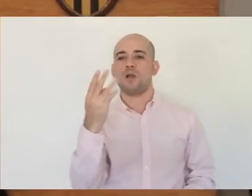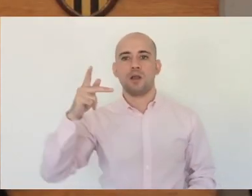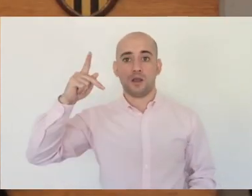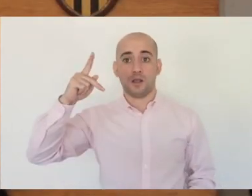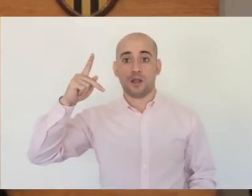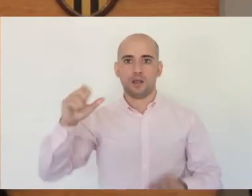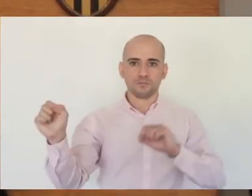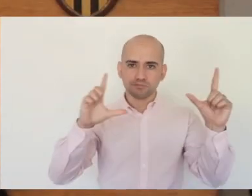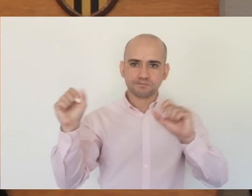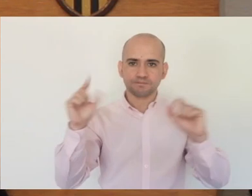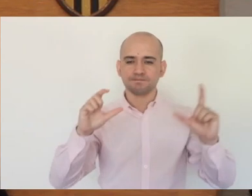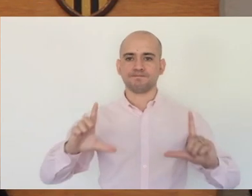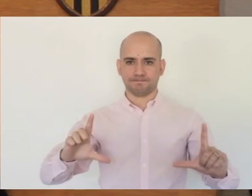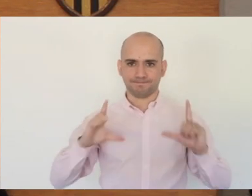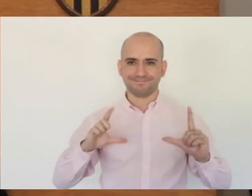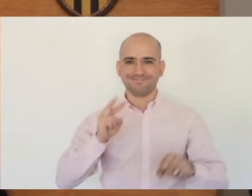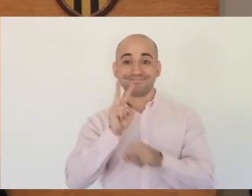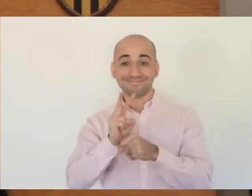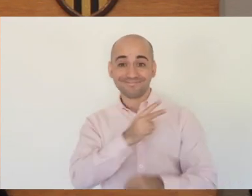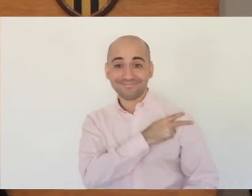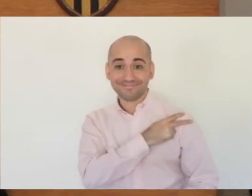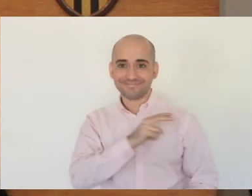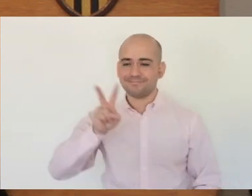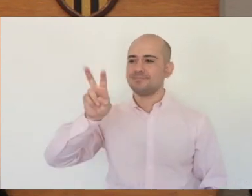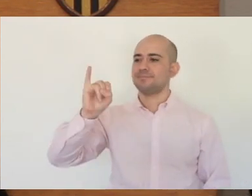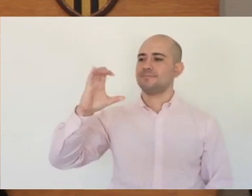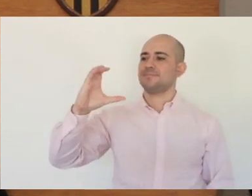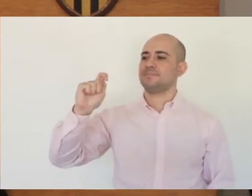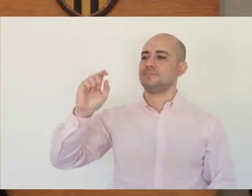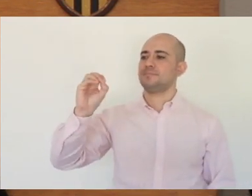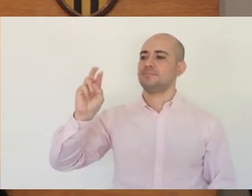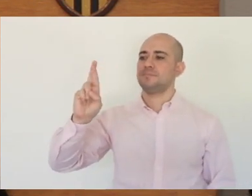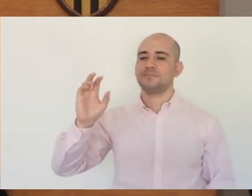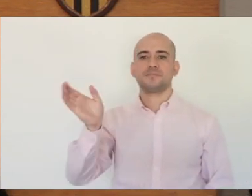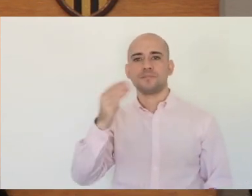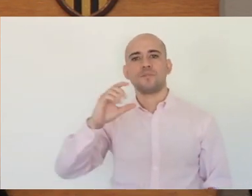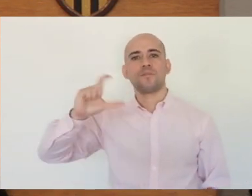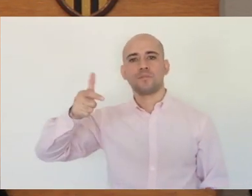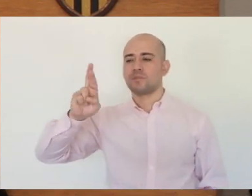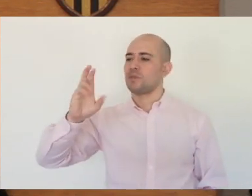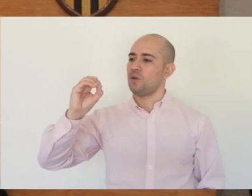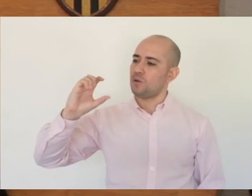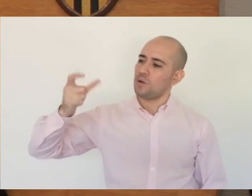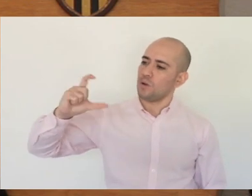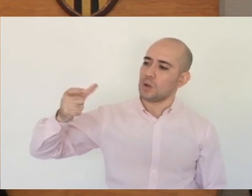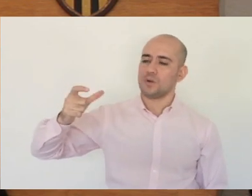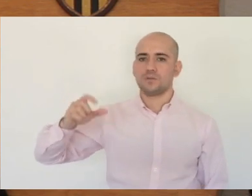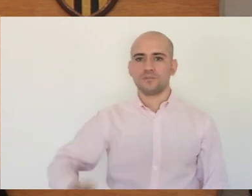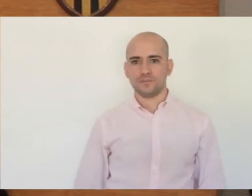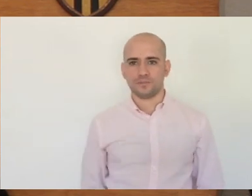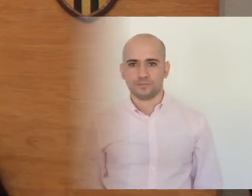los alumnos y alumnas del segundo ciclo K, liderado por su profesor jefe, el señor Víctor Hugo